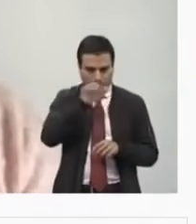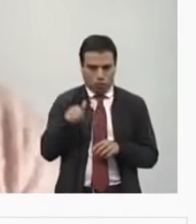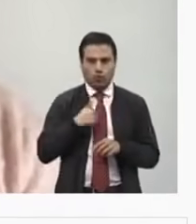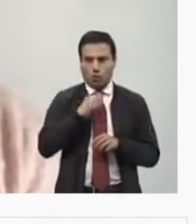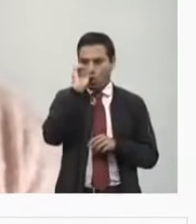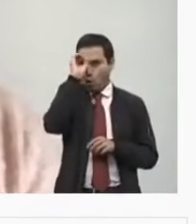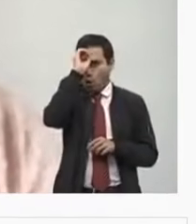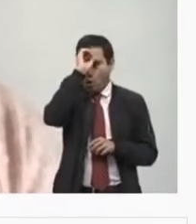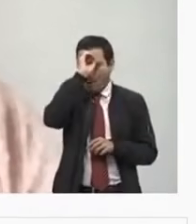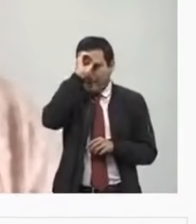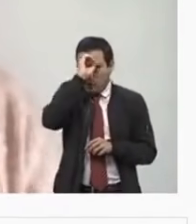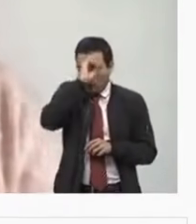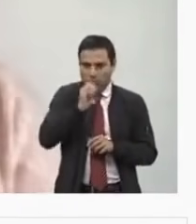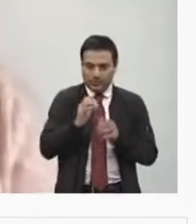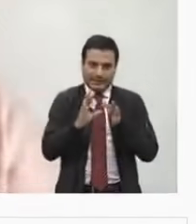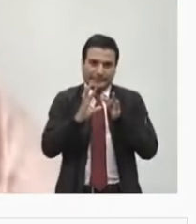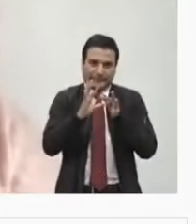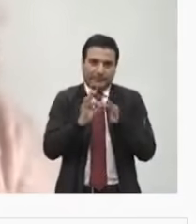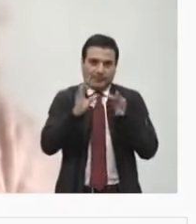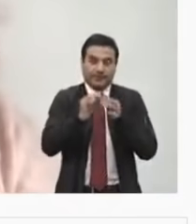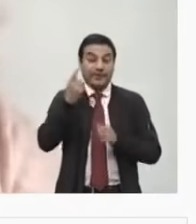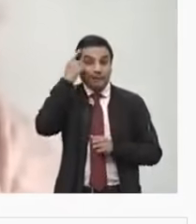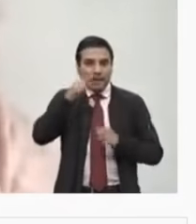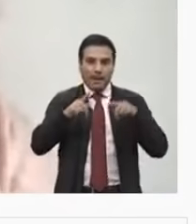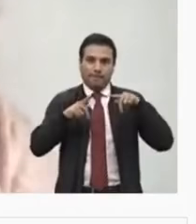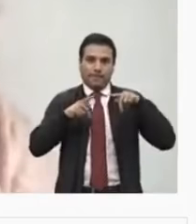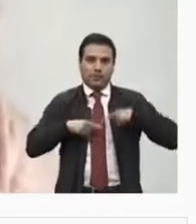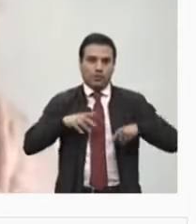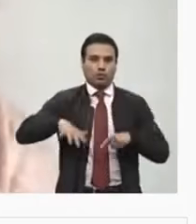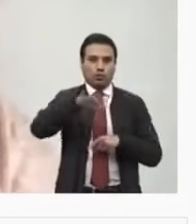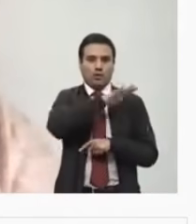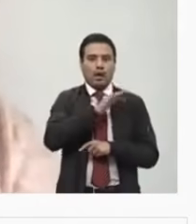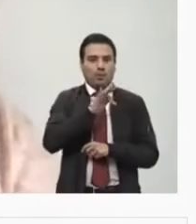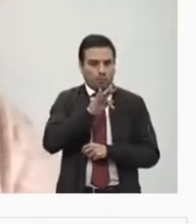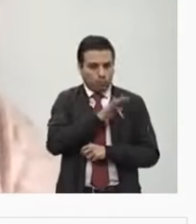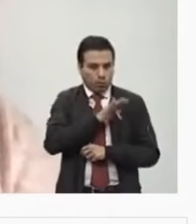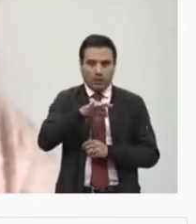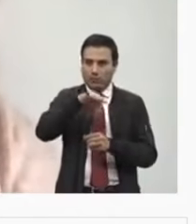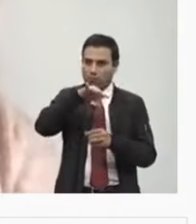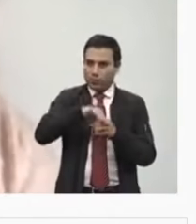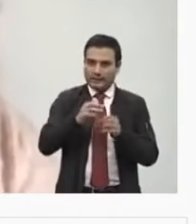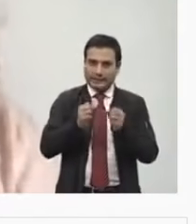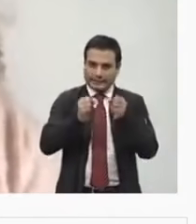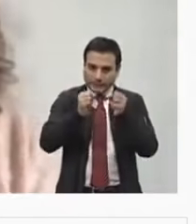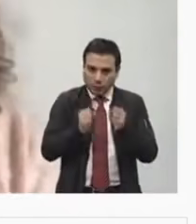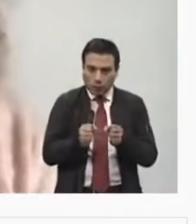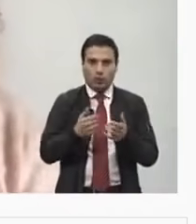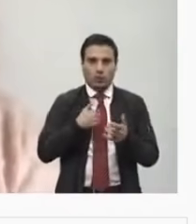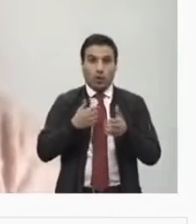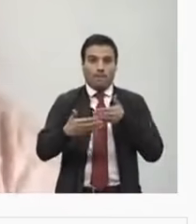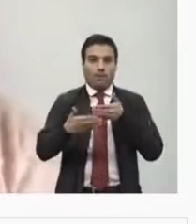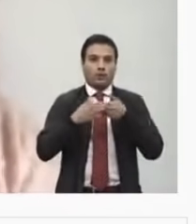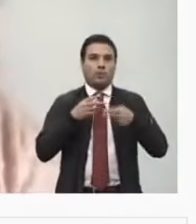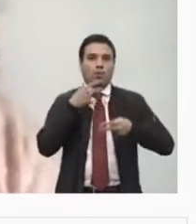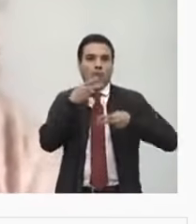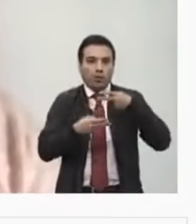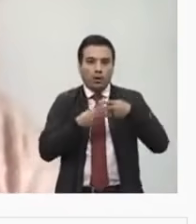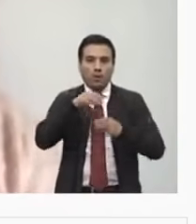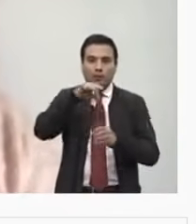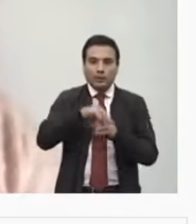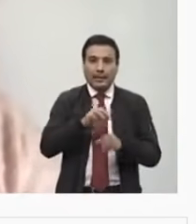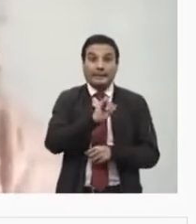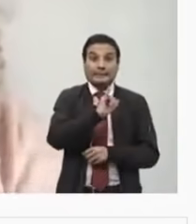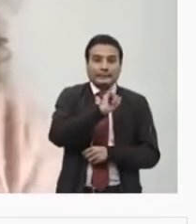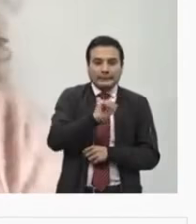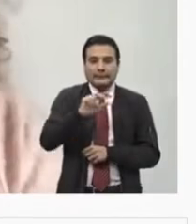esta pregunta hace para que la gente pueda votar realmente y sentirse segura que cuando vaya a votar por el sitio vaya a votar por el blog